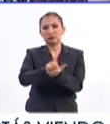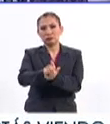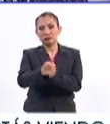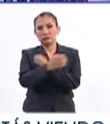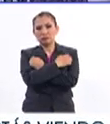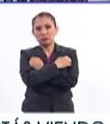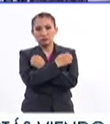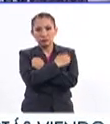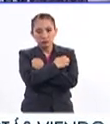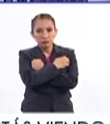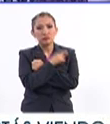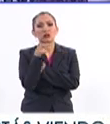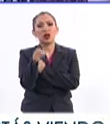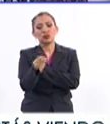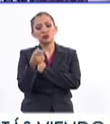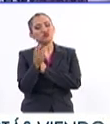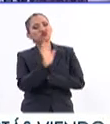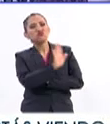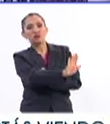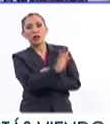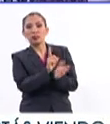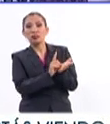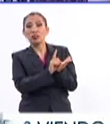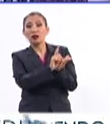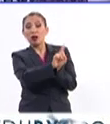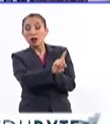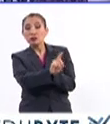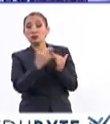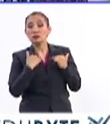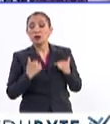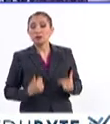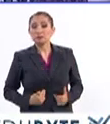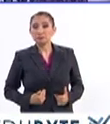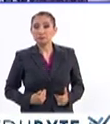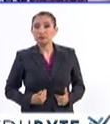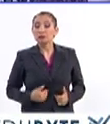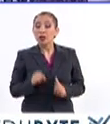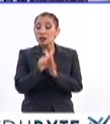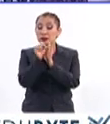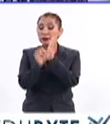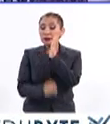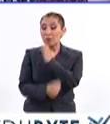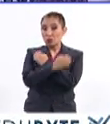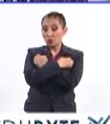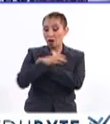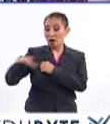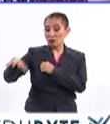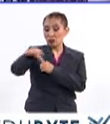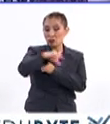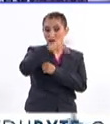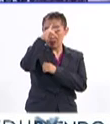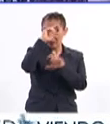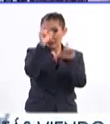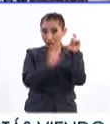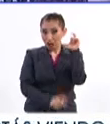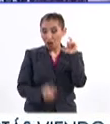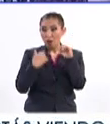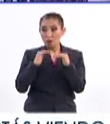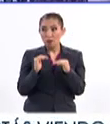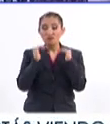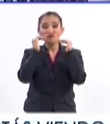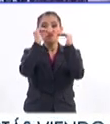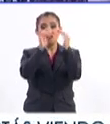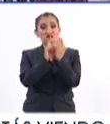a la educación en su carácter de derecho humano, del sistema educativo nacional que reivindica